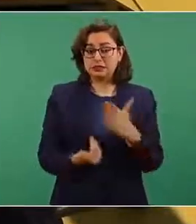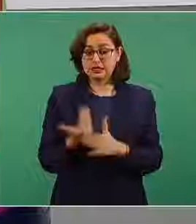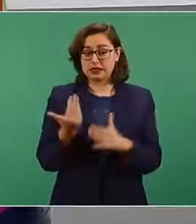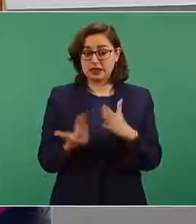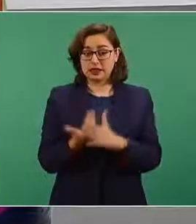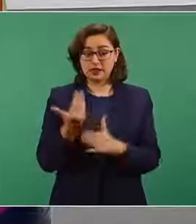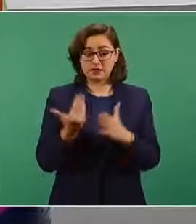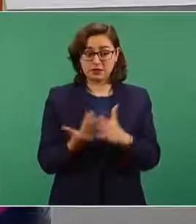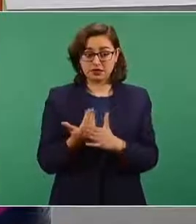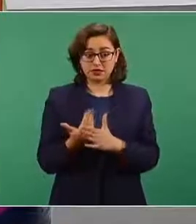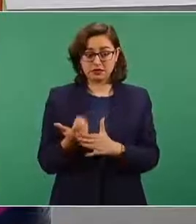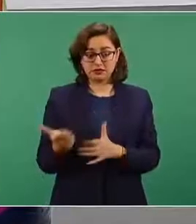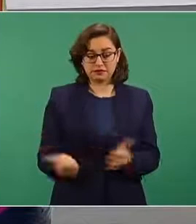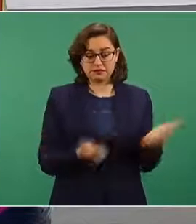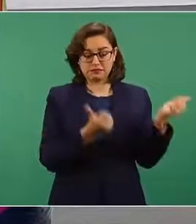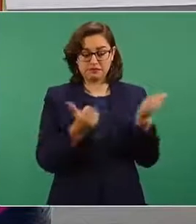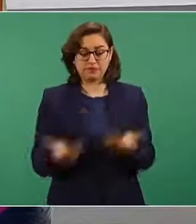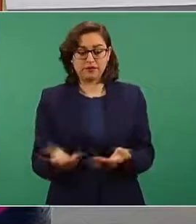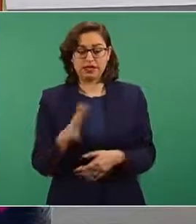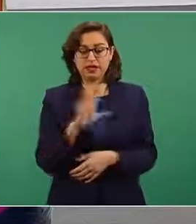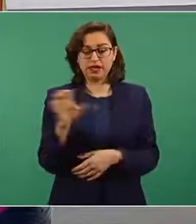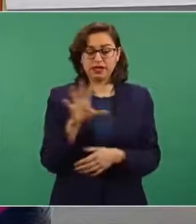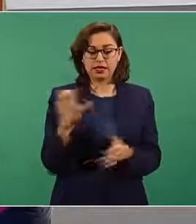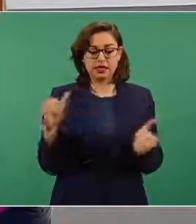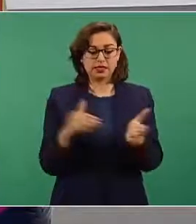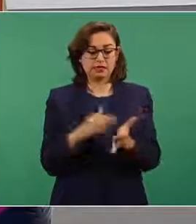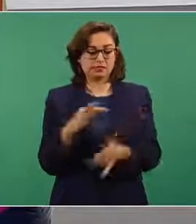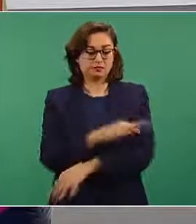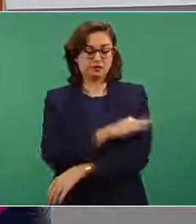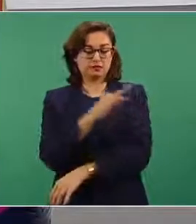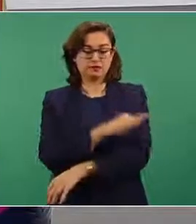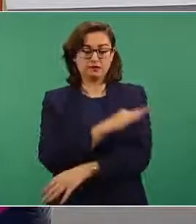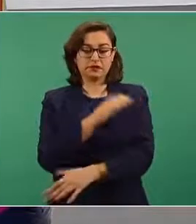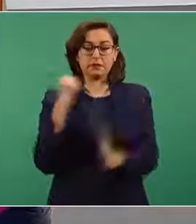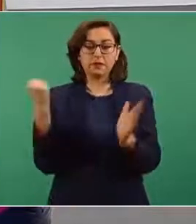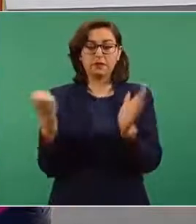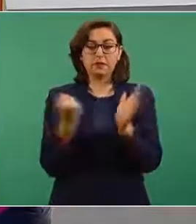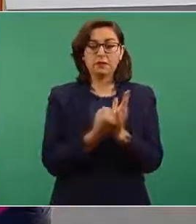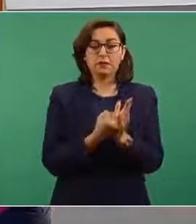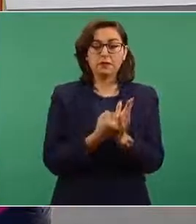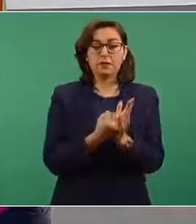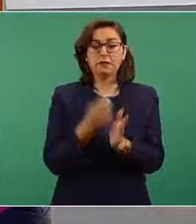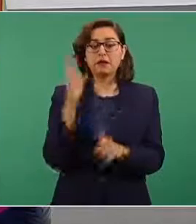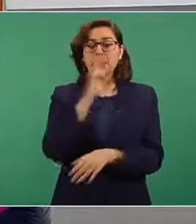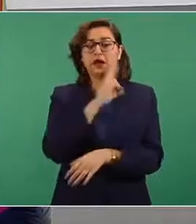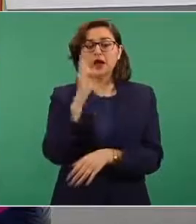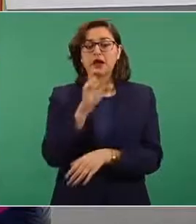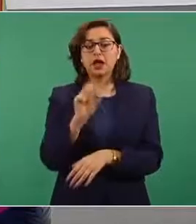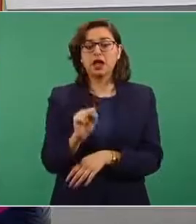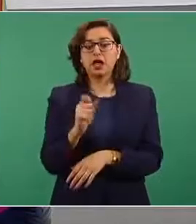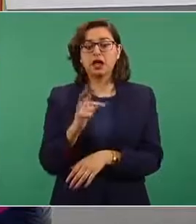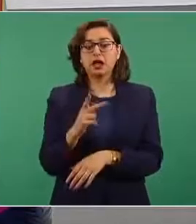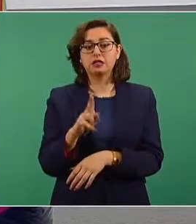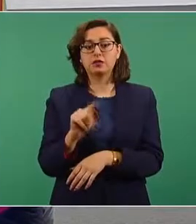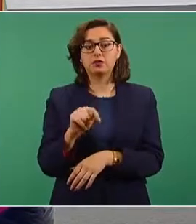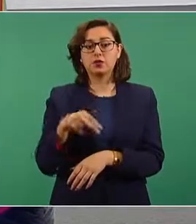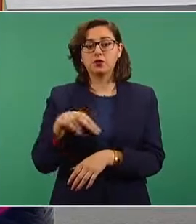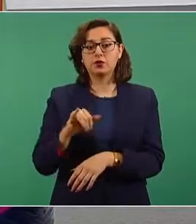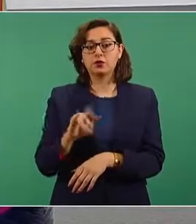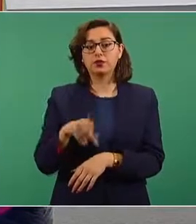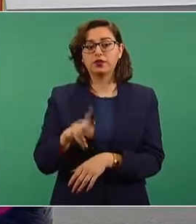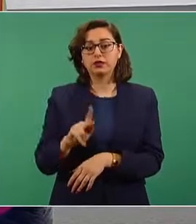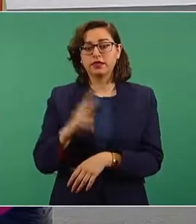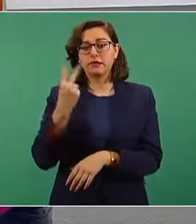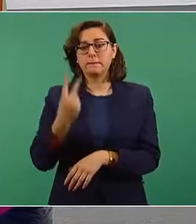arribaron las 500,000 dosis de Sputnik, del primer componente, y estamos